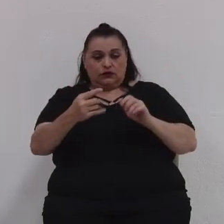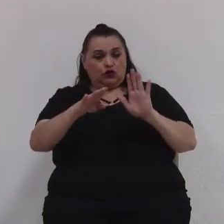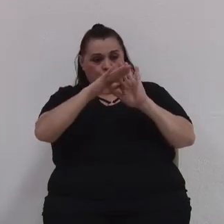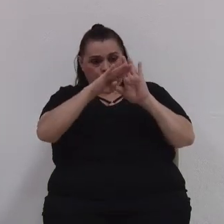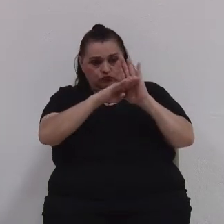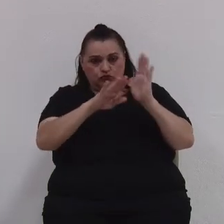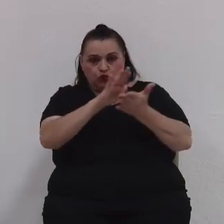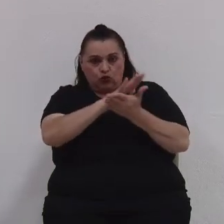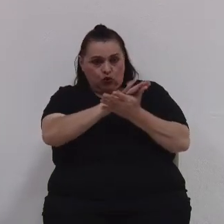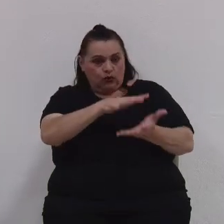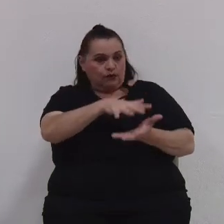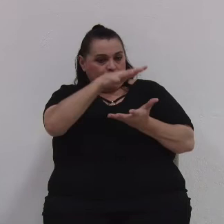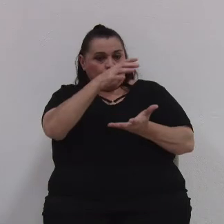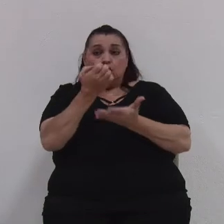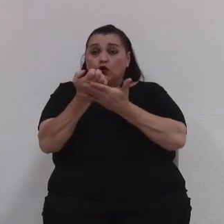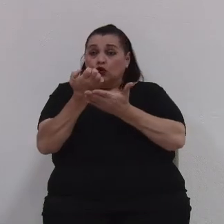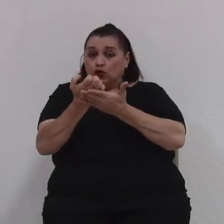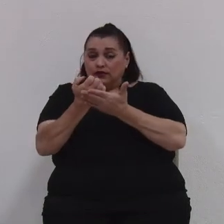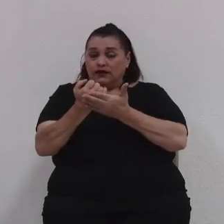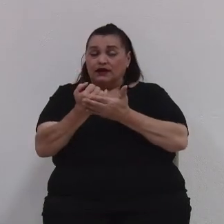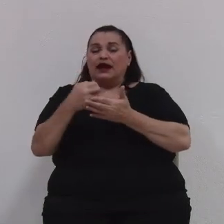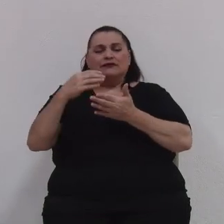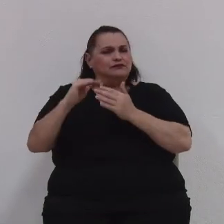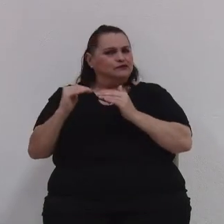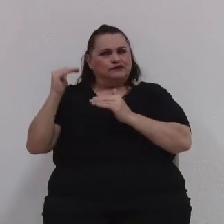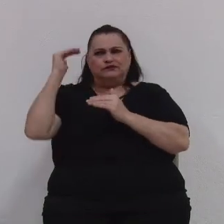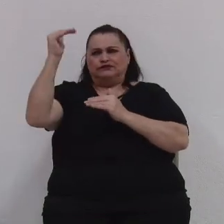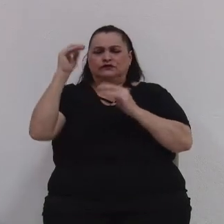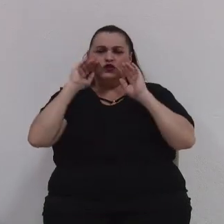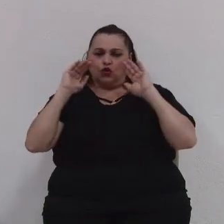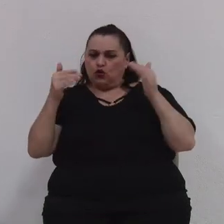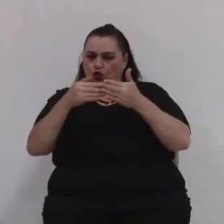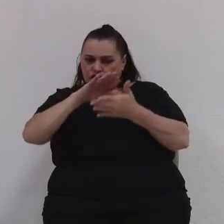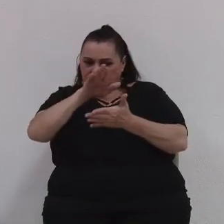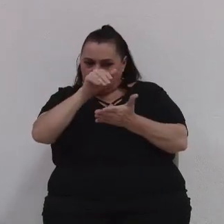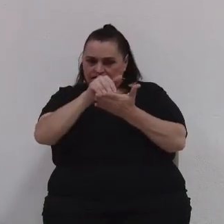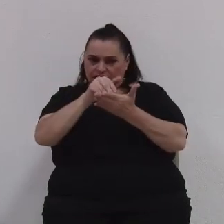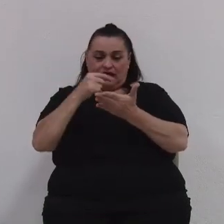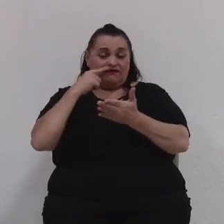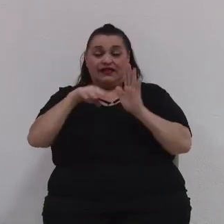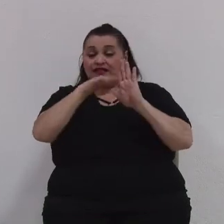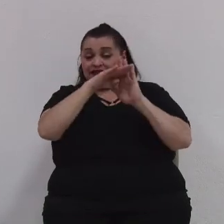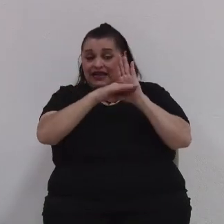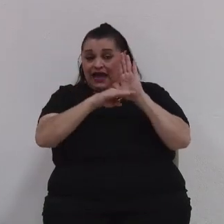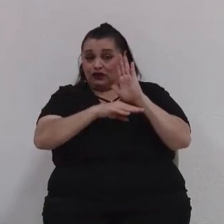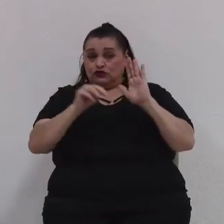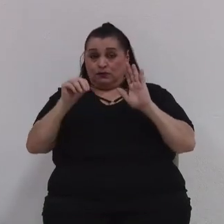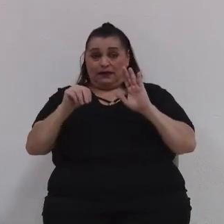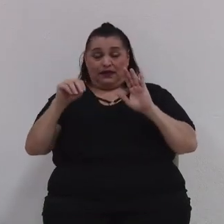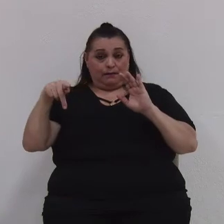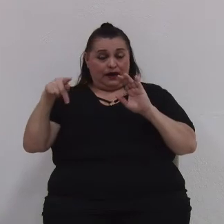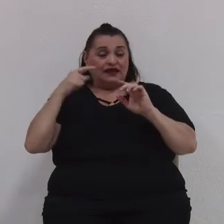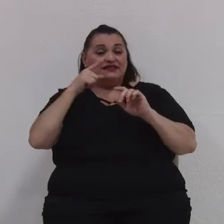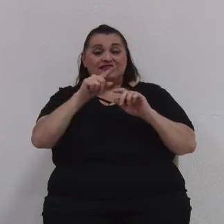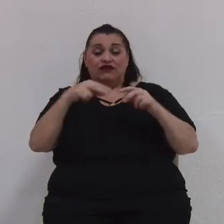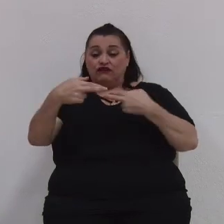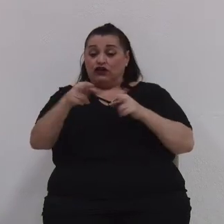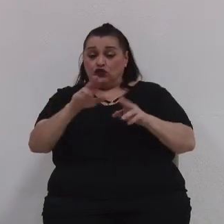documentado, una economía hiperconcentrada. Vean estos datos de Mideplan. En la región central, que representa